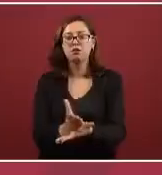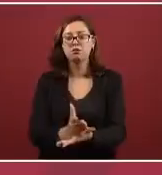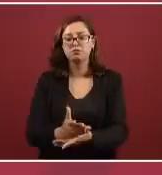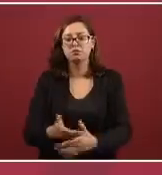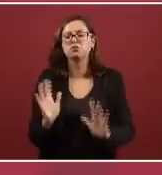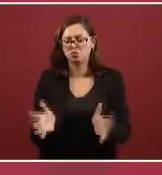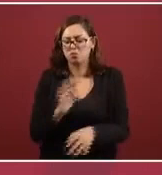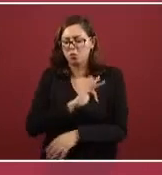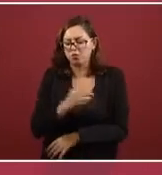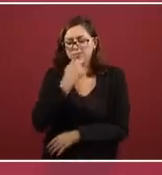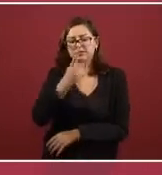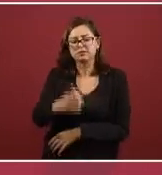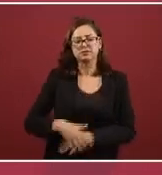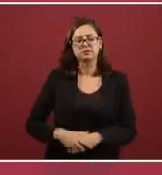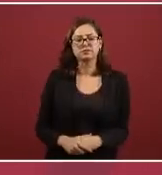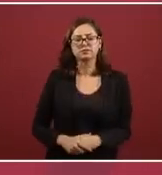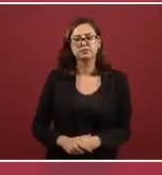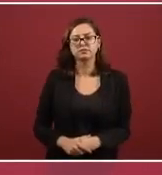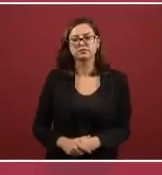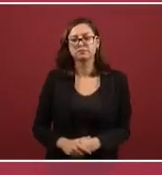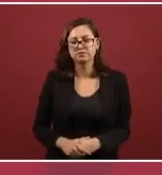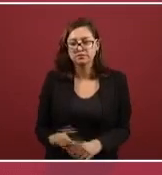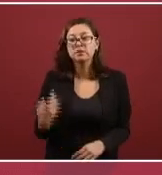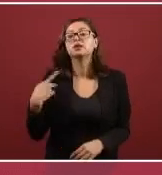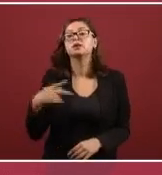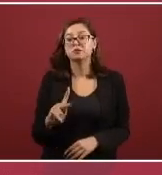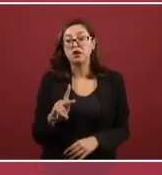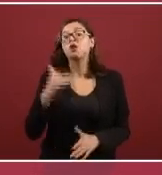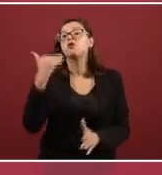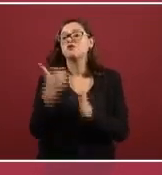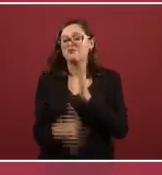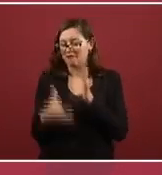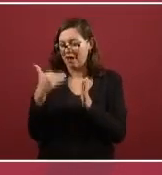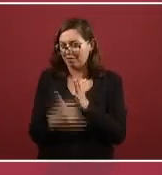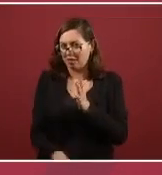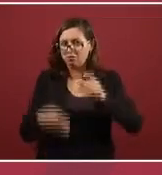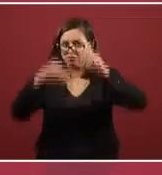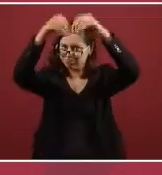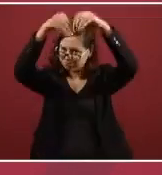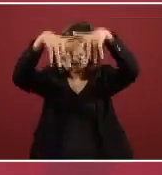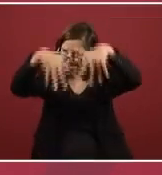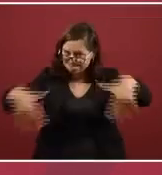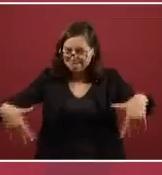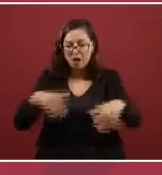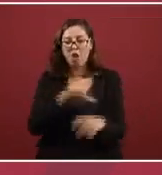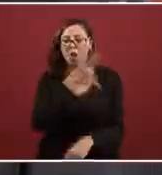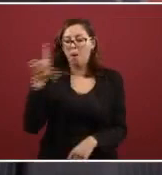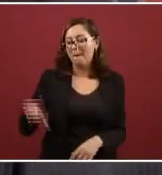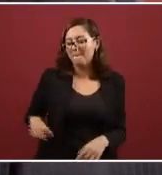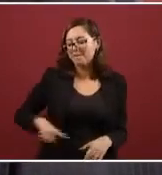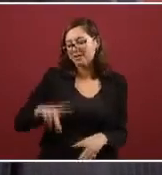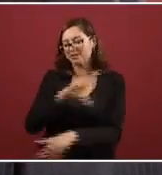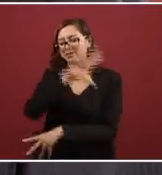Ya podría decirlo, pero falta todavía limpiar todo el gobierno.